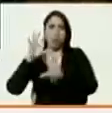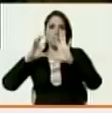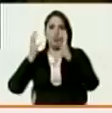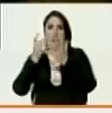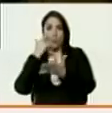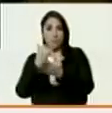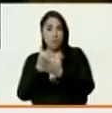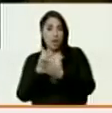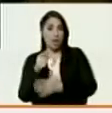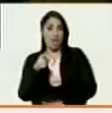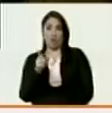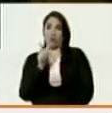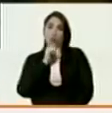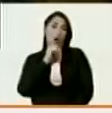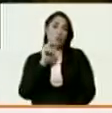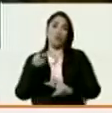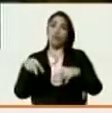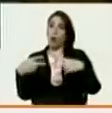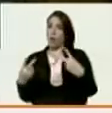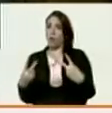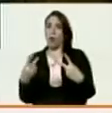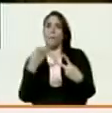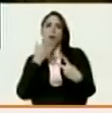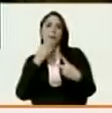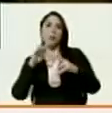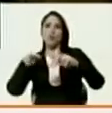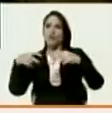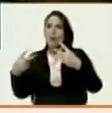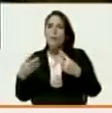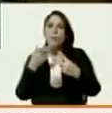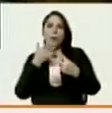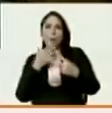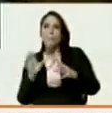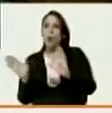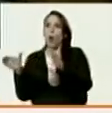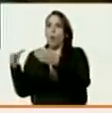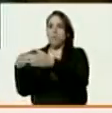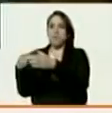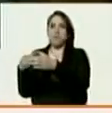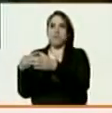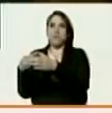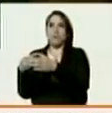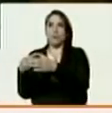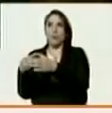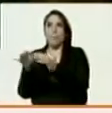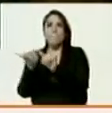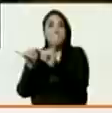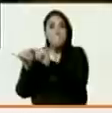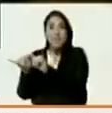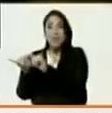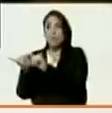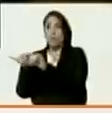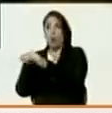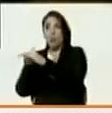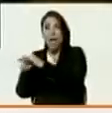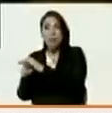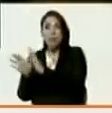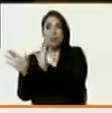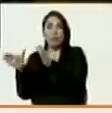Eso no es un hecho inédito. Inédito es que sea en sectores, en un mismo sector. Eso sí es